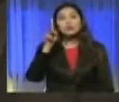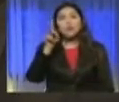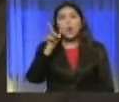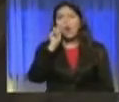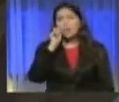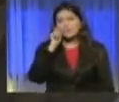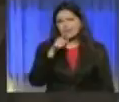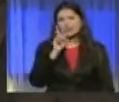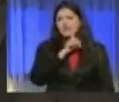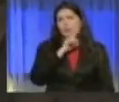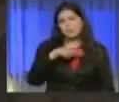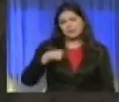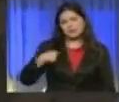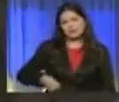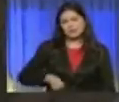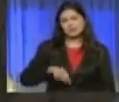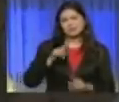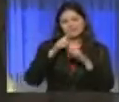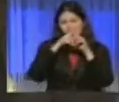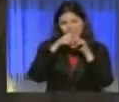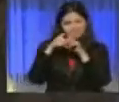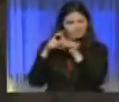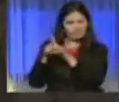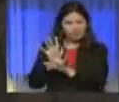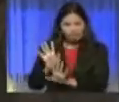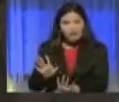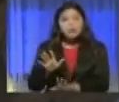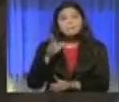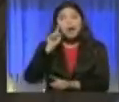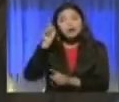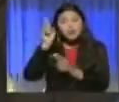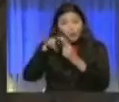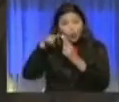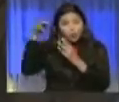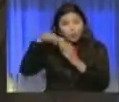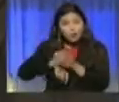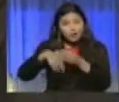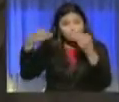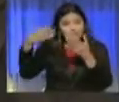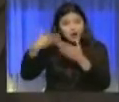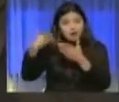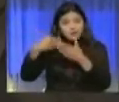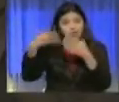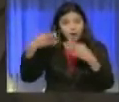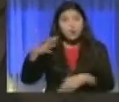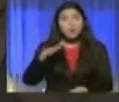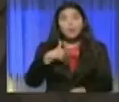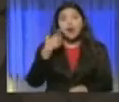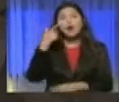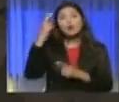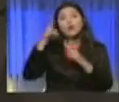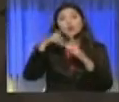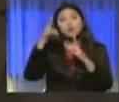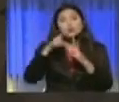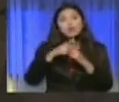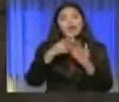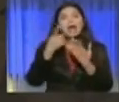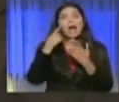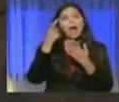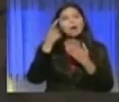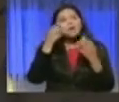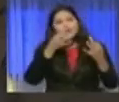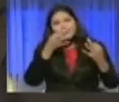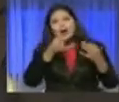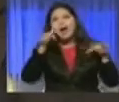que de una manera directa conozcan la realidad y puedan conocer y vivir la experiencia de